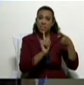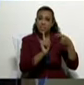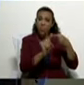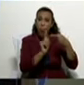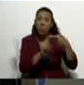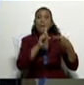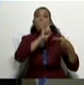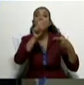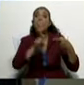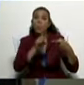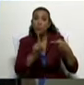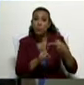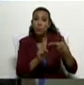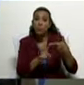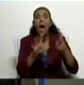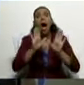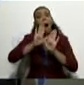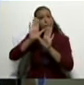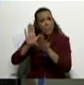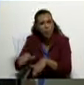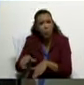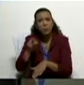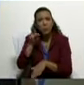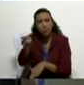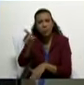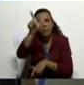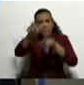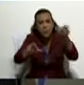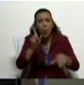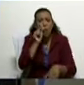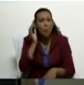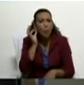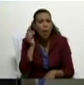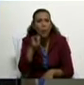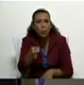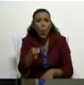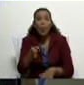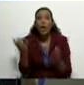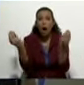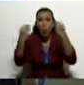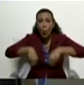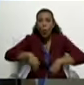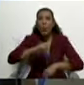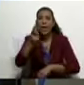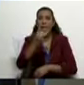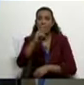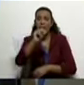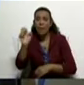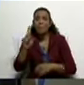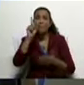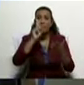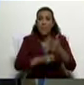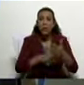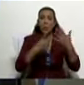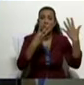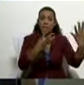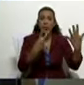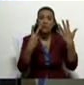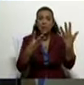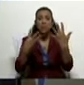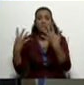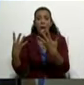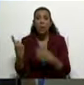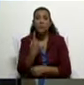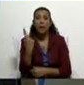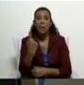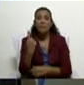Segunda, ¿apoya usted el acuerdo de Ginebra de 1966 como el